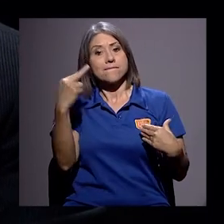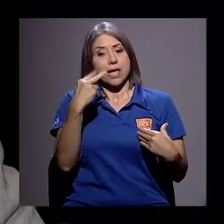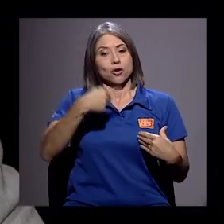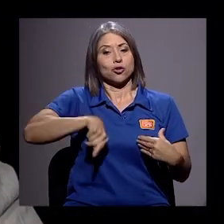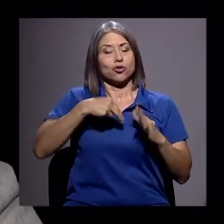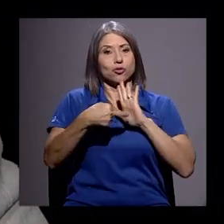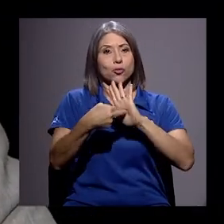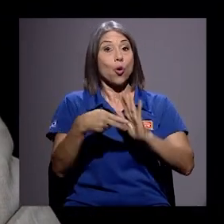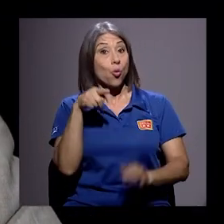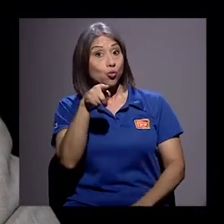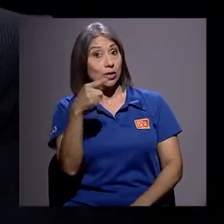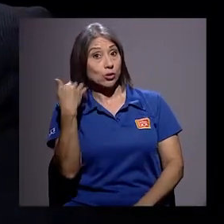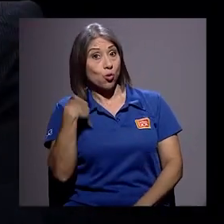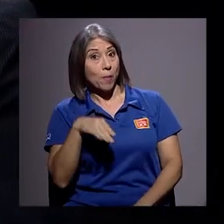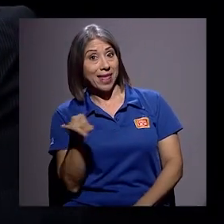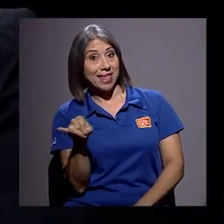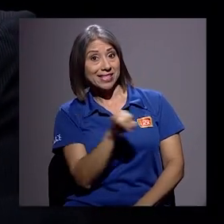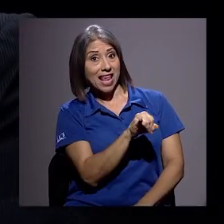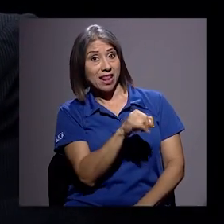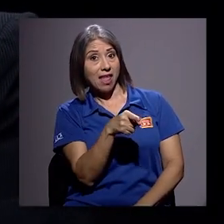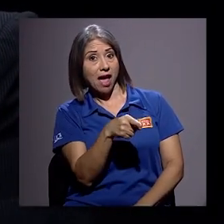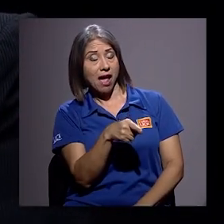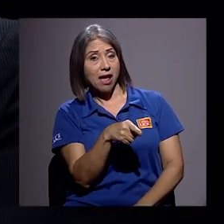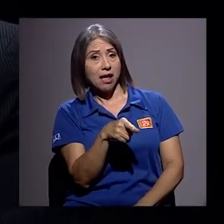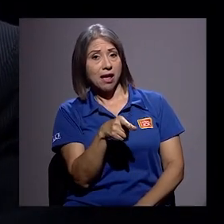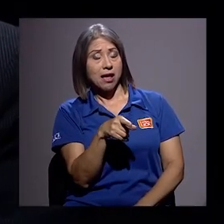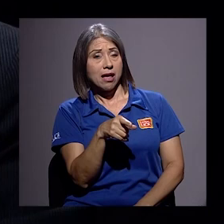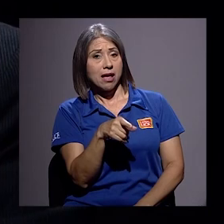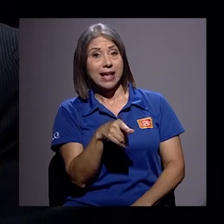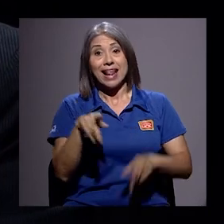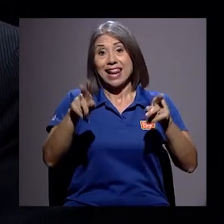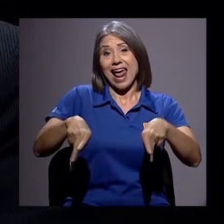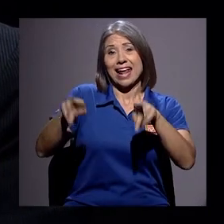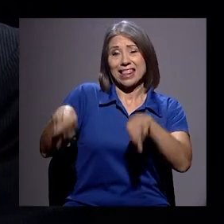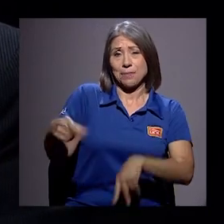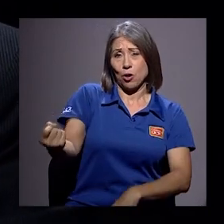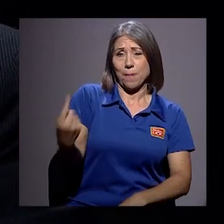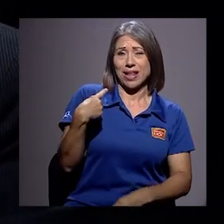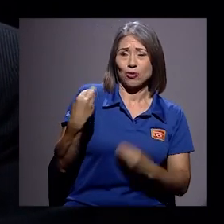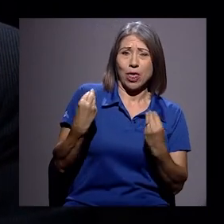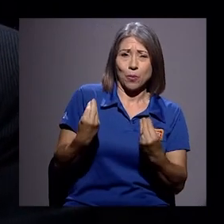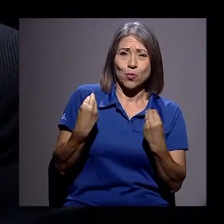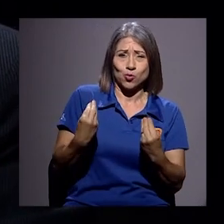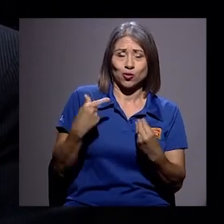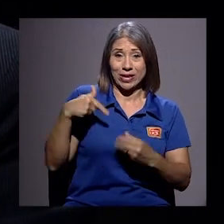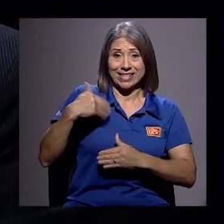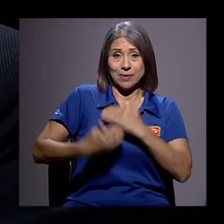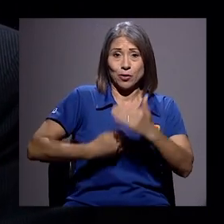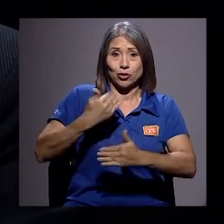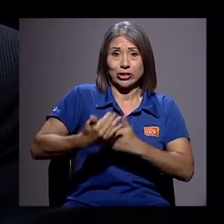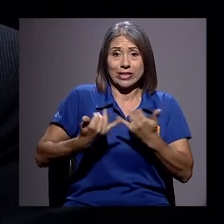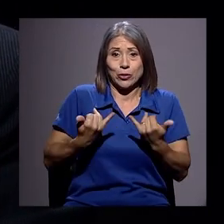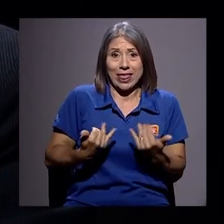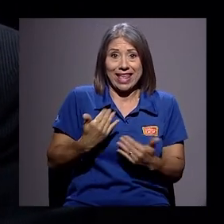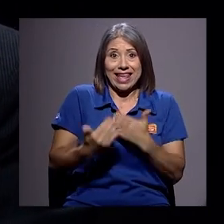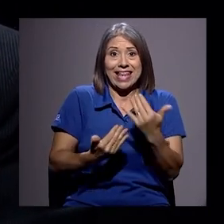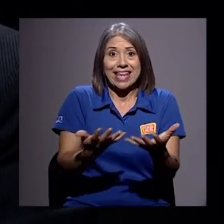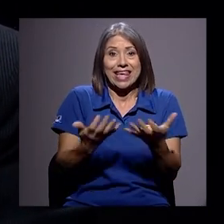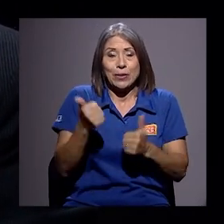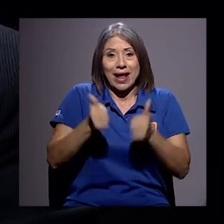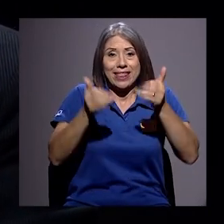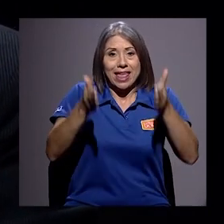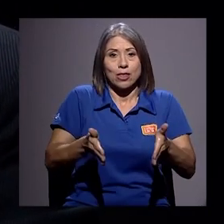usted es un hombre de izquierda digamos la gente me lo ha preguntado mucho en este proceso de ser candidato y